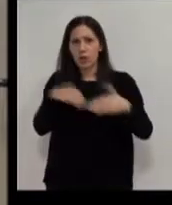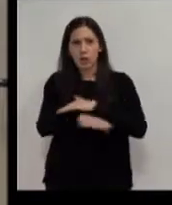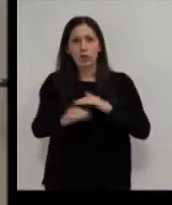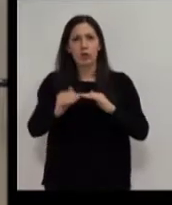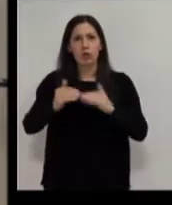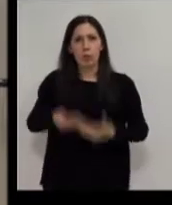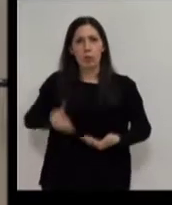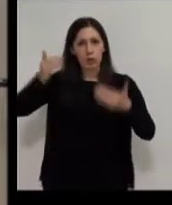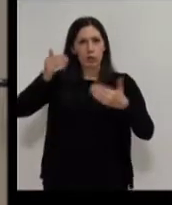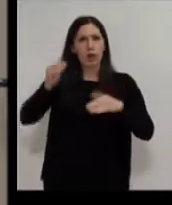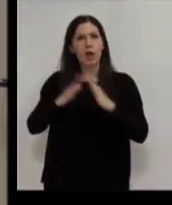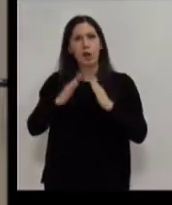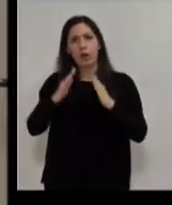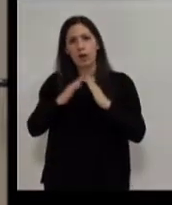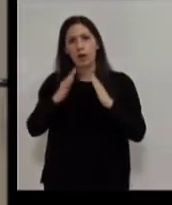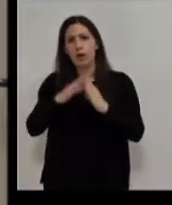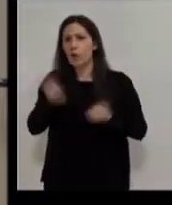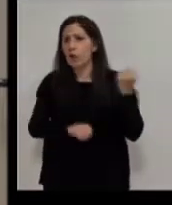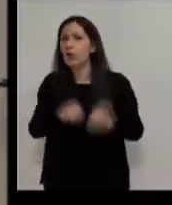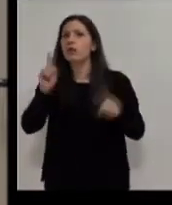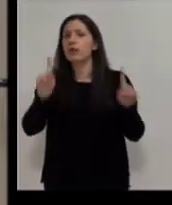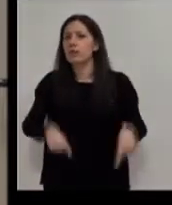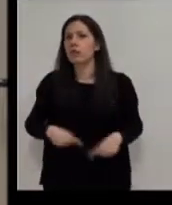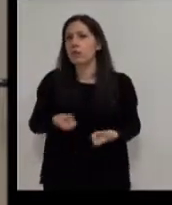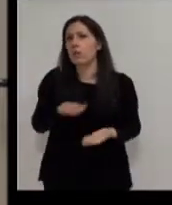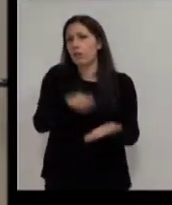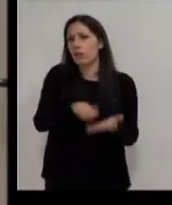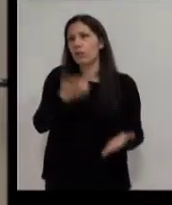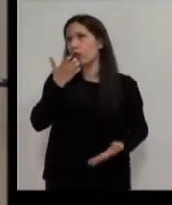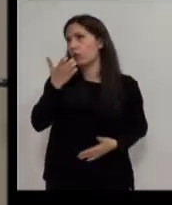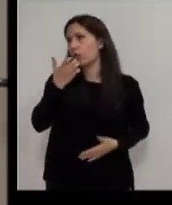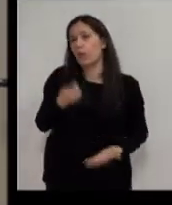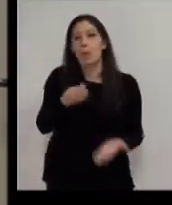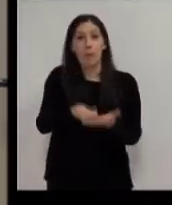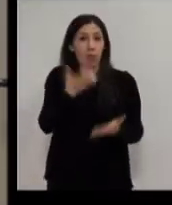garaje de un lado, de otro, la llave incluso de tu casa, del coche, lo que sea, el pago